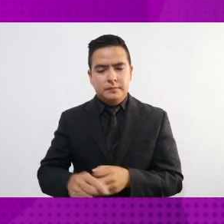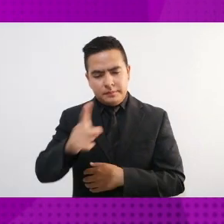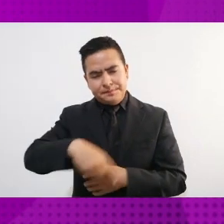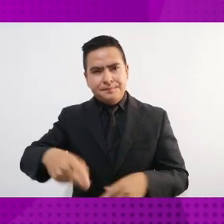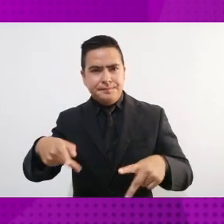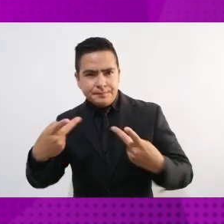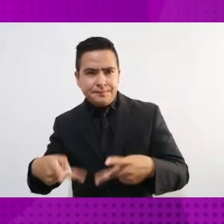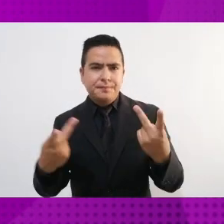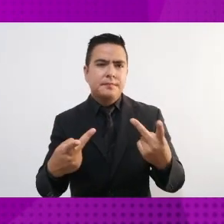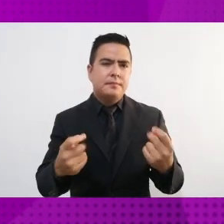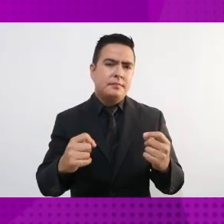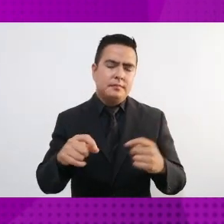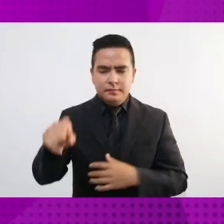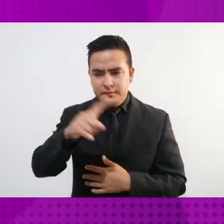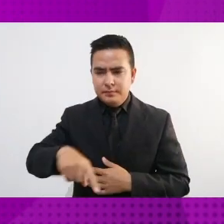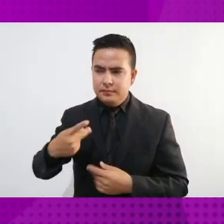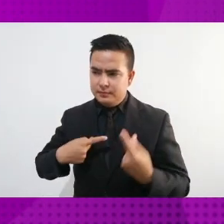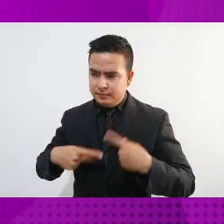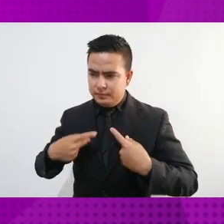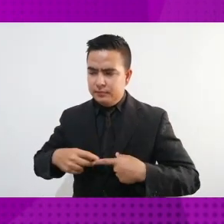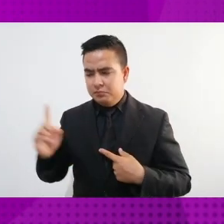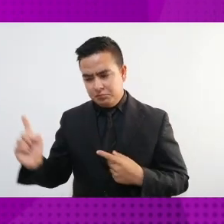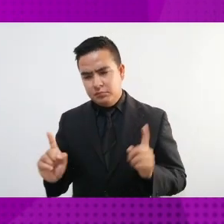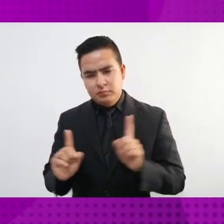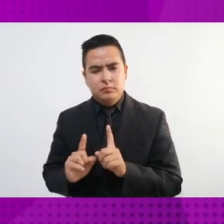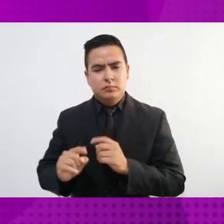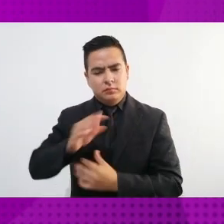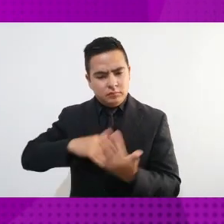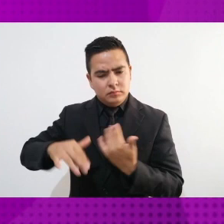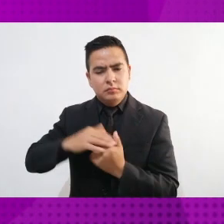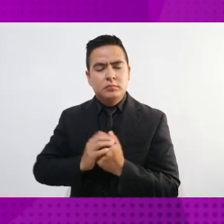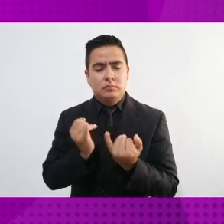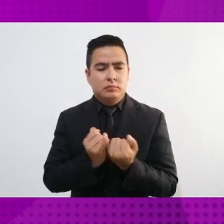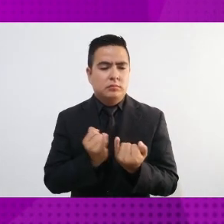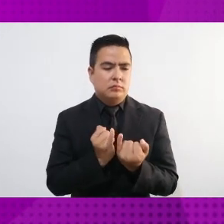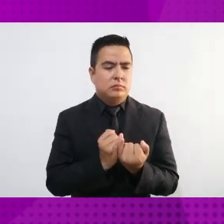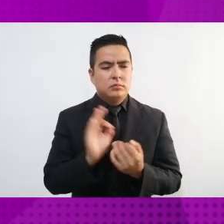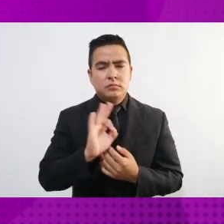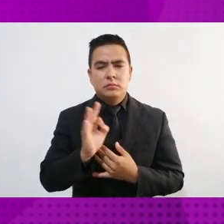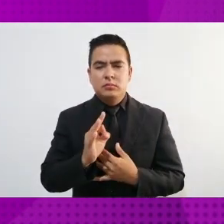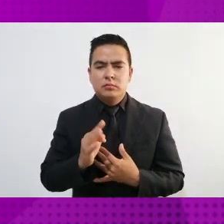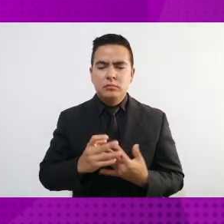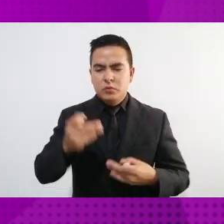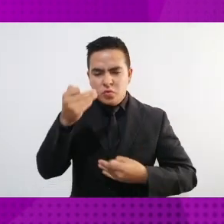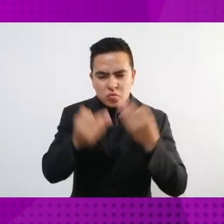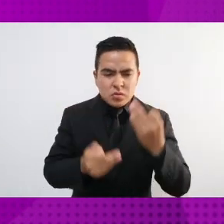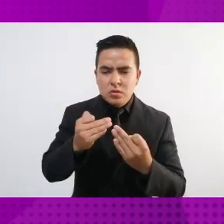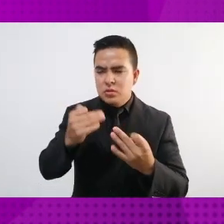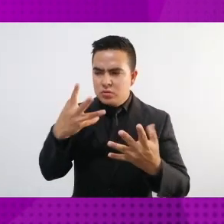relaciones comerciales, las relaciones civiles, las relaciones incluso de tipo penal, cómo se persiguen los delitos, cuáles